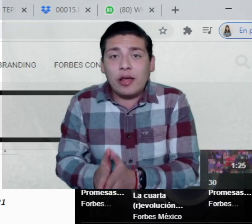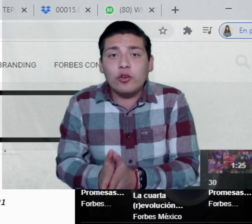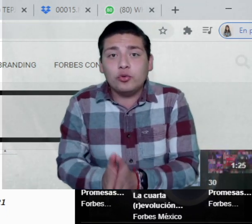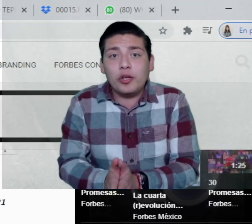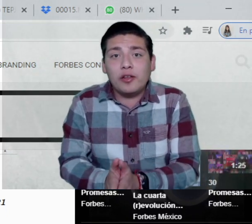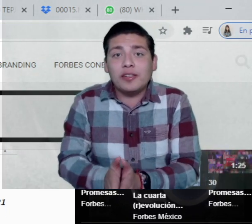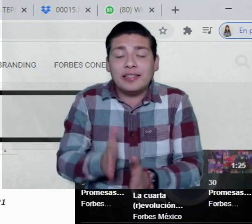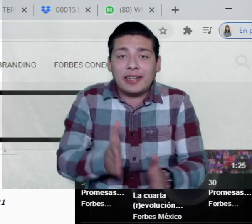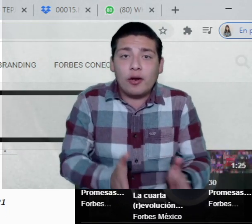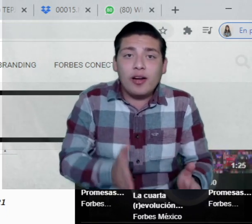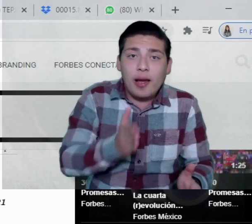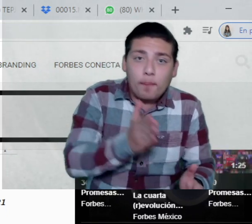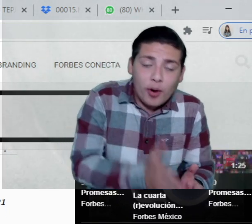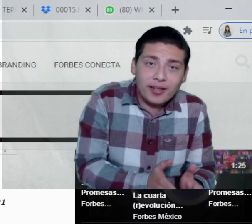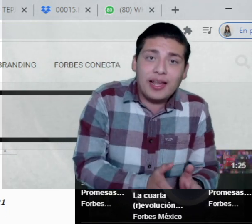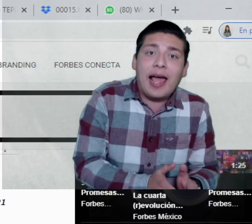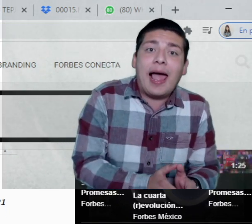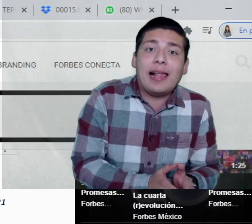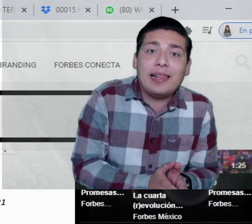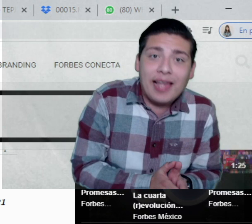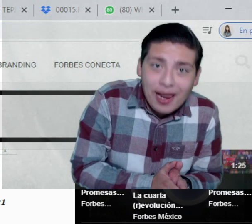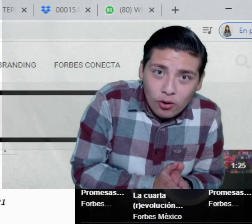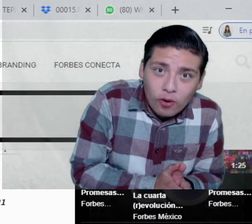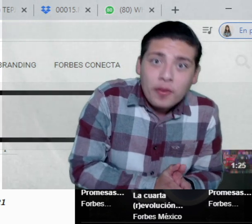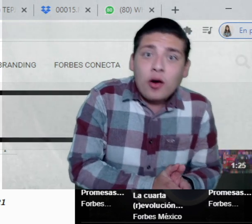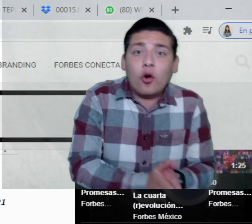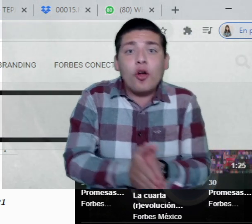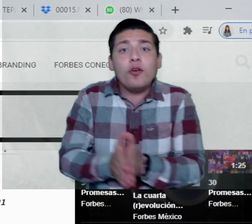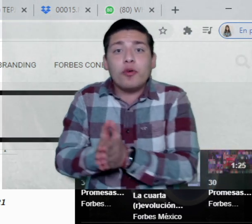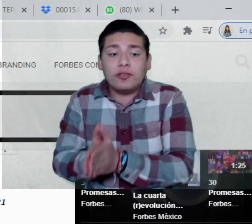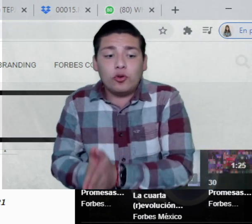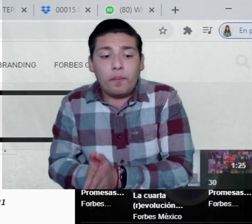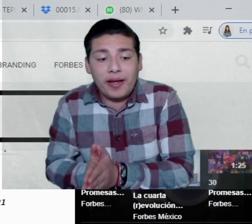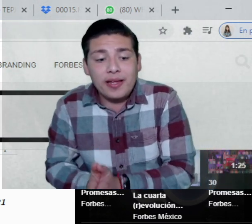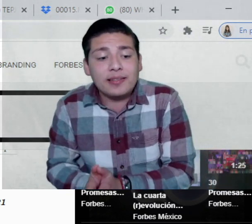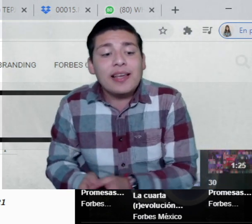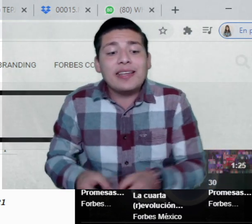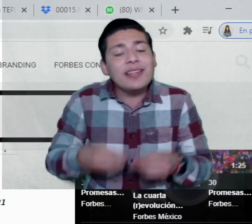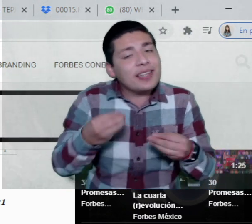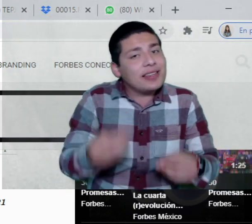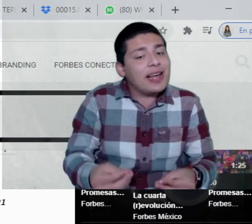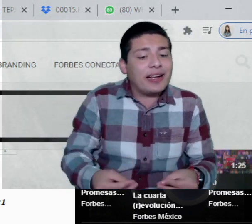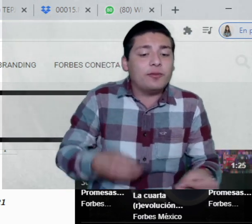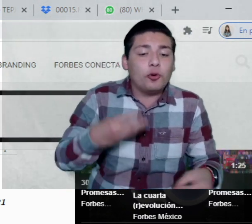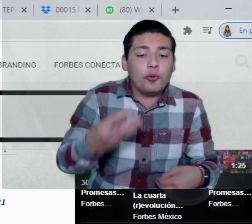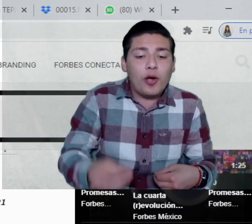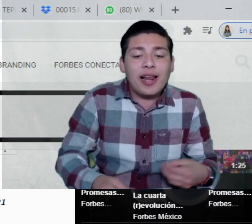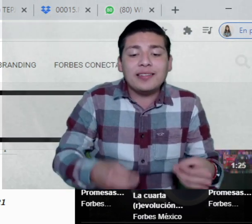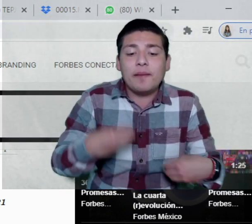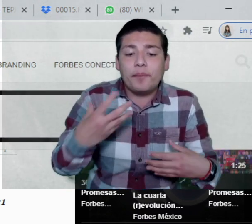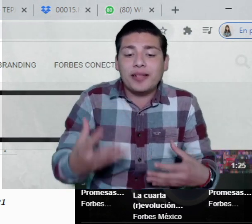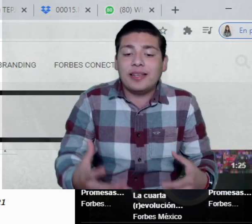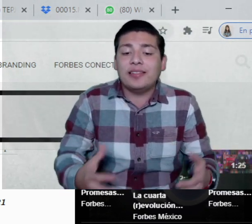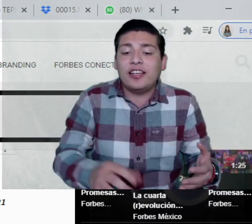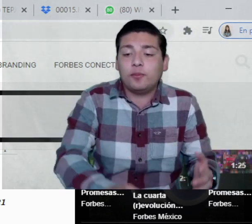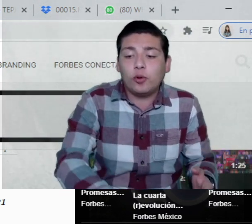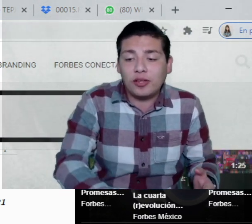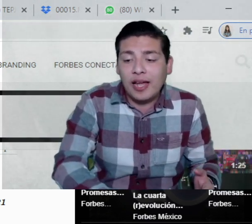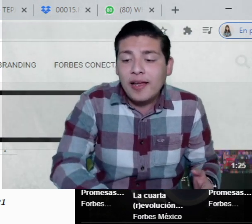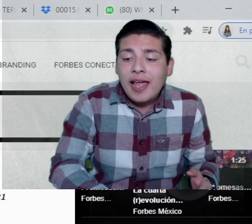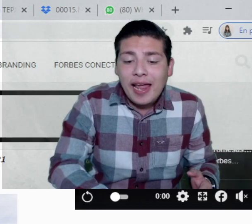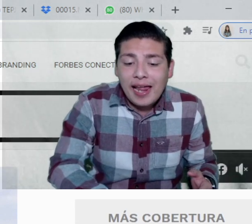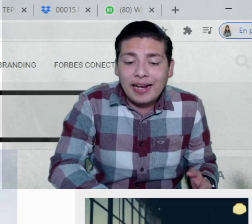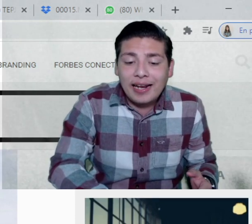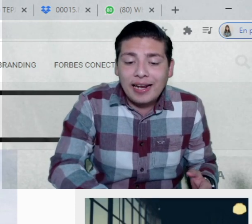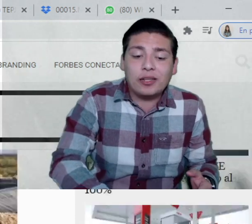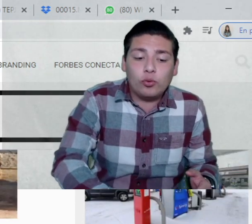los Estados Unidos le cerraron la puerta al diálogo con nuestro país. Y es que Texas prohibió a las empresas